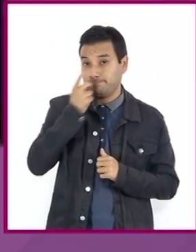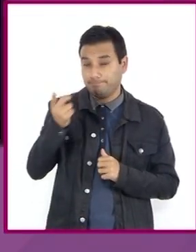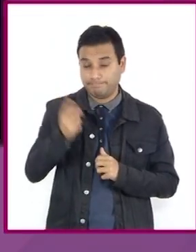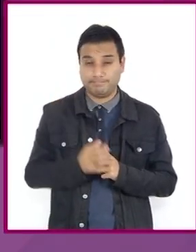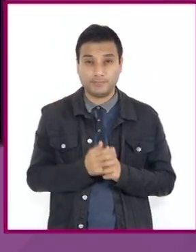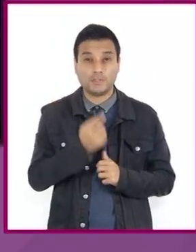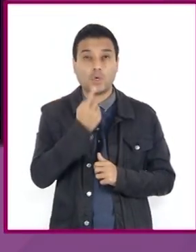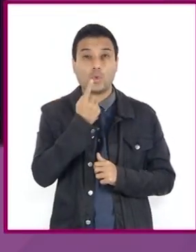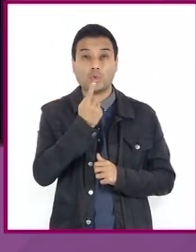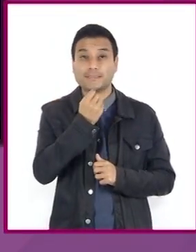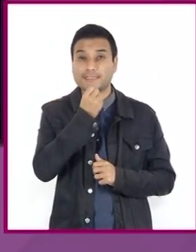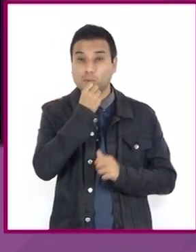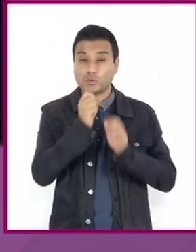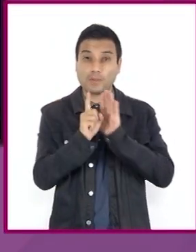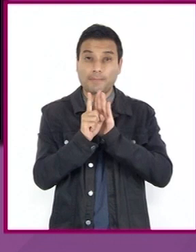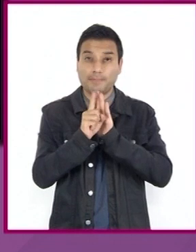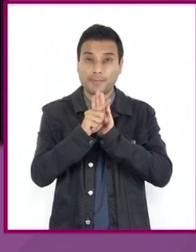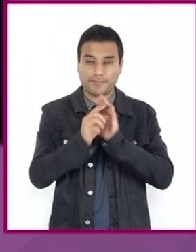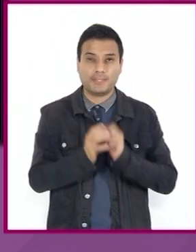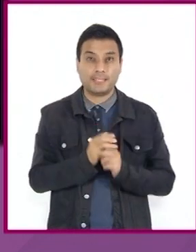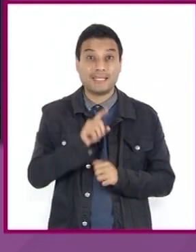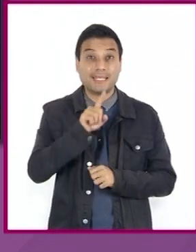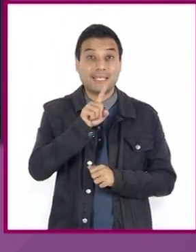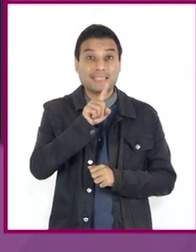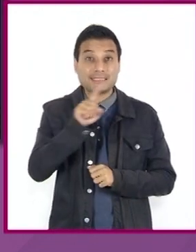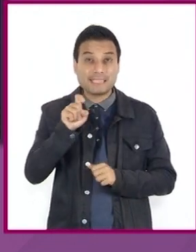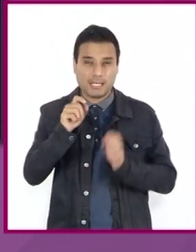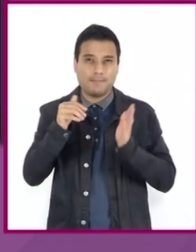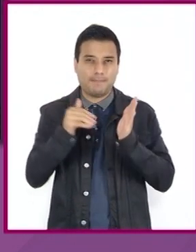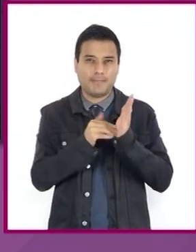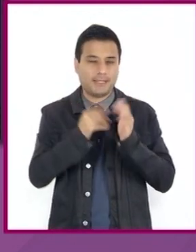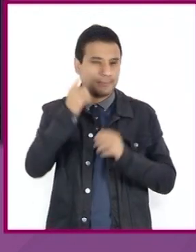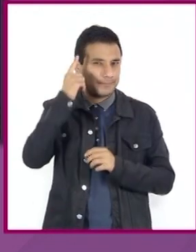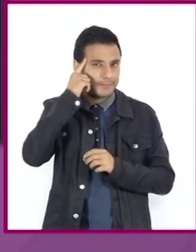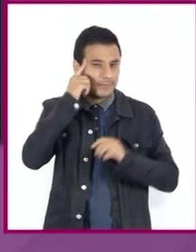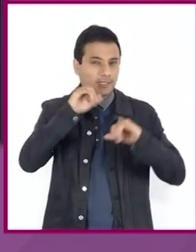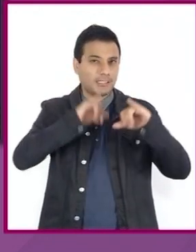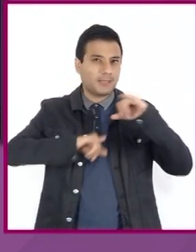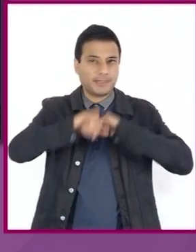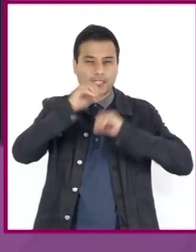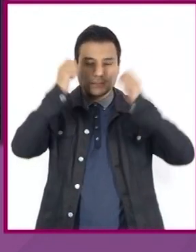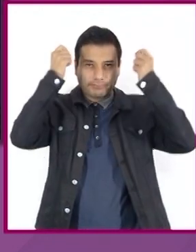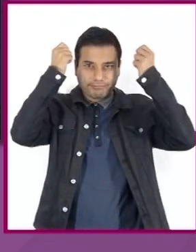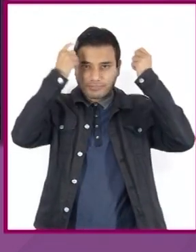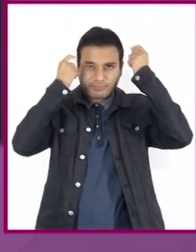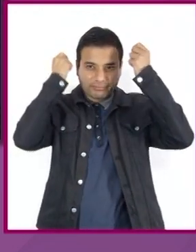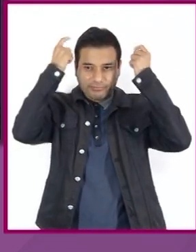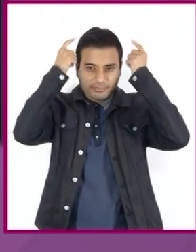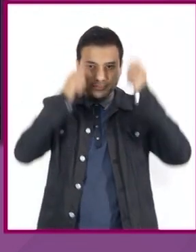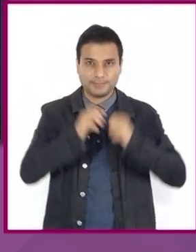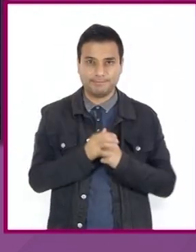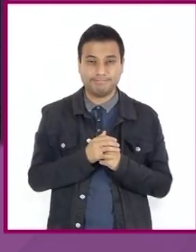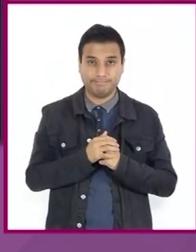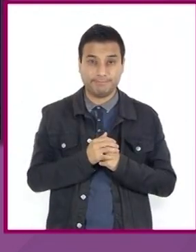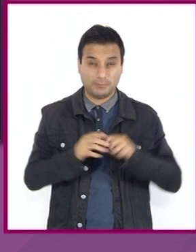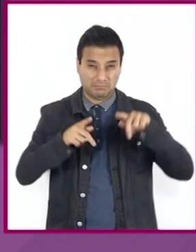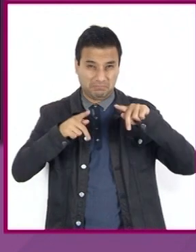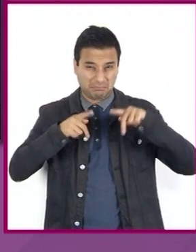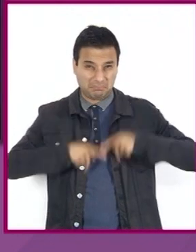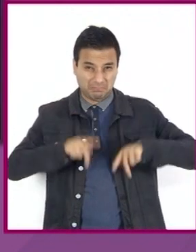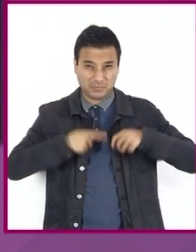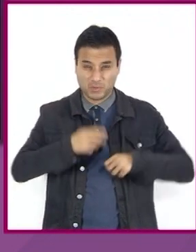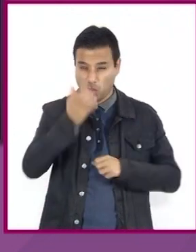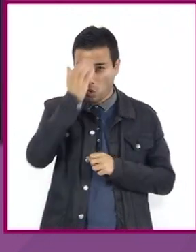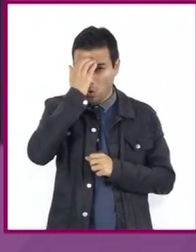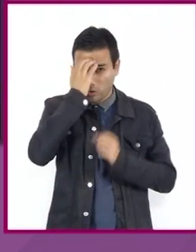segundo se producen 100.000 reacciones químicas en el cerebro humano. Aunque no está establecido el número exacto en ningún estudio,